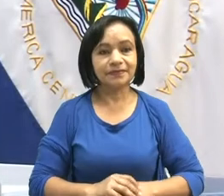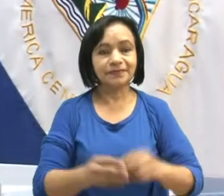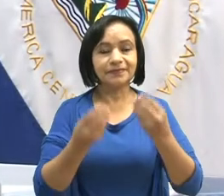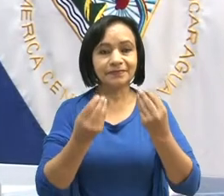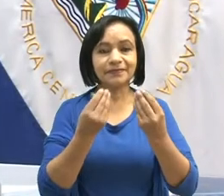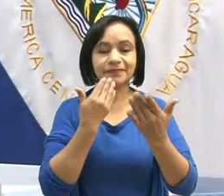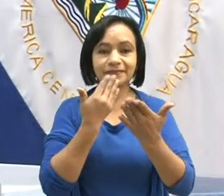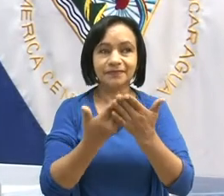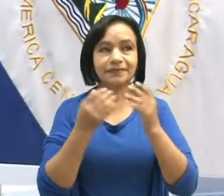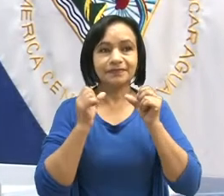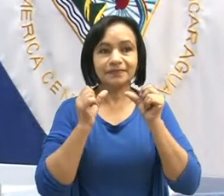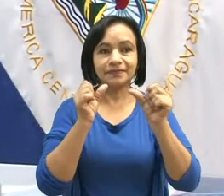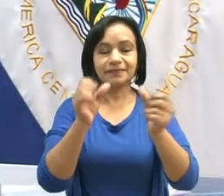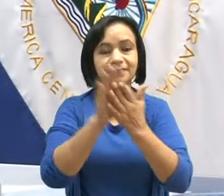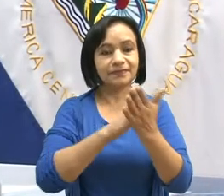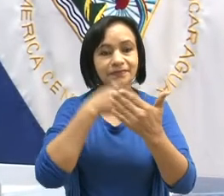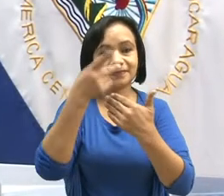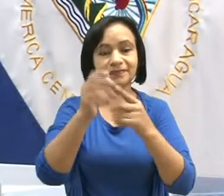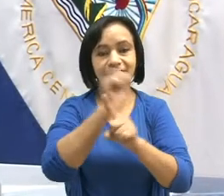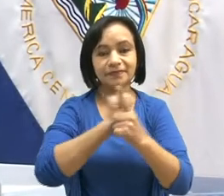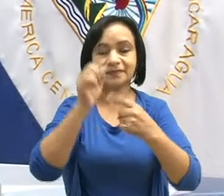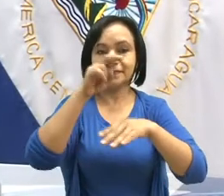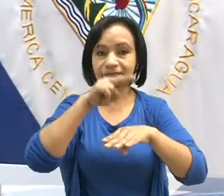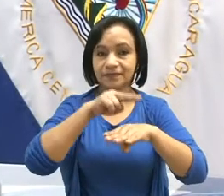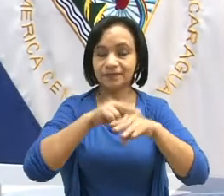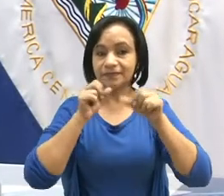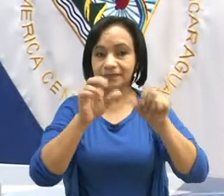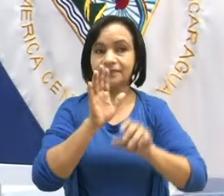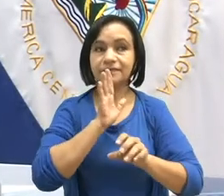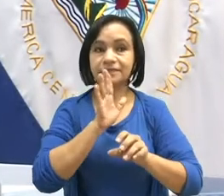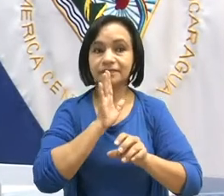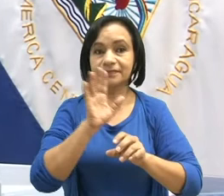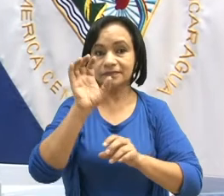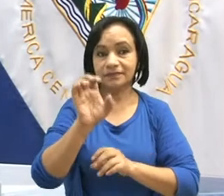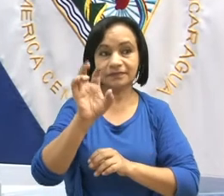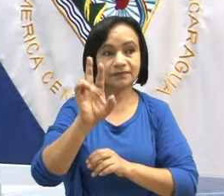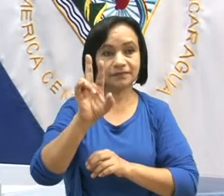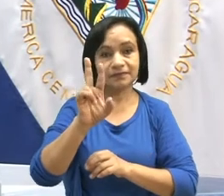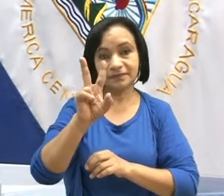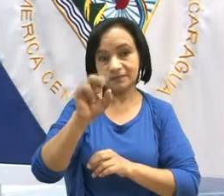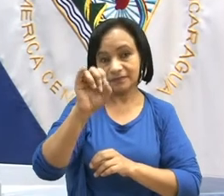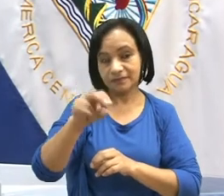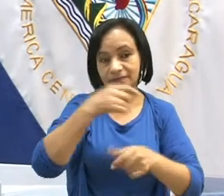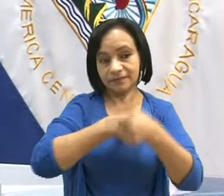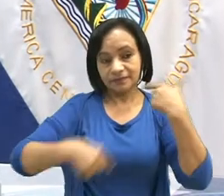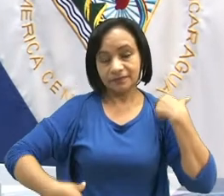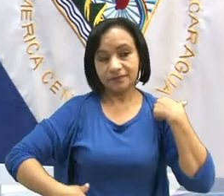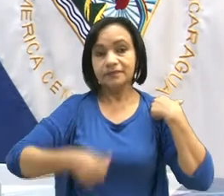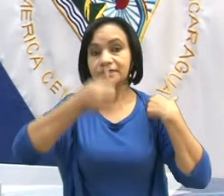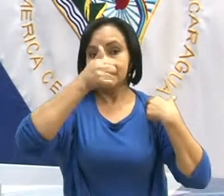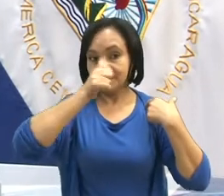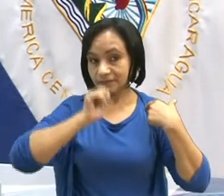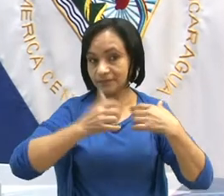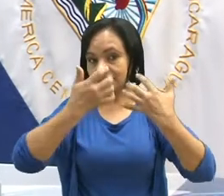Muchísimas gracias por continuar acompañándonos en su programa desde el Parlamento. Continuamos nuestra conversación con el compañero Ervin Barreda, presidente ejecutivo de ENACAL. Compañero Barreda,